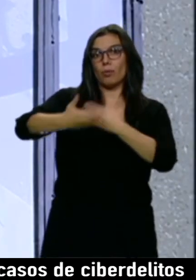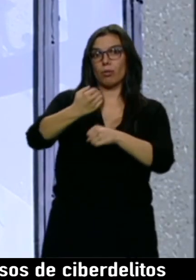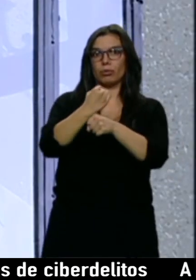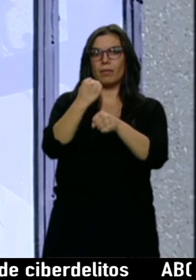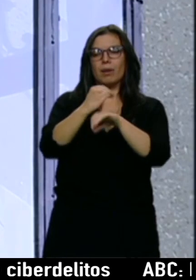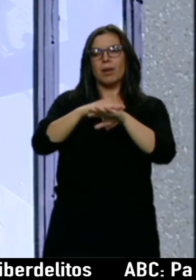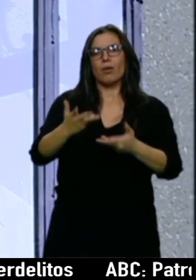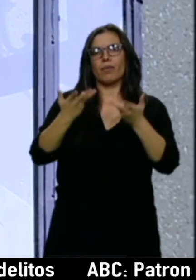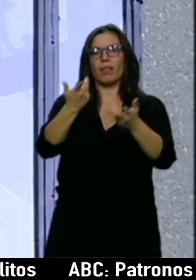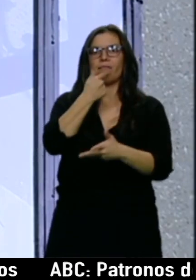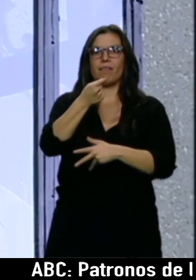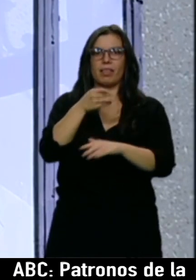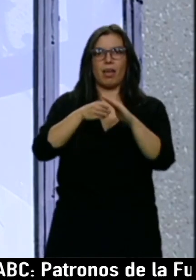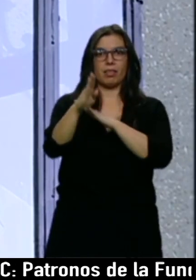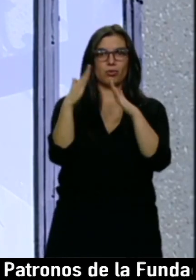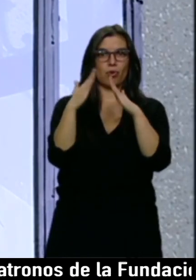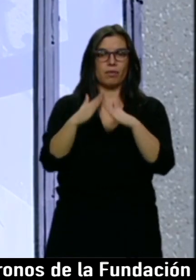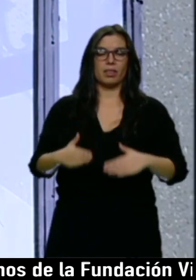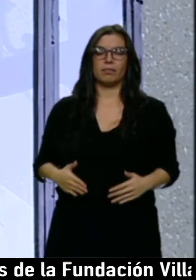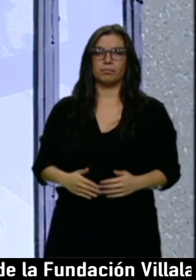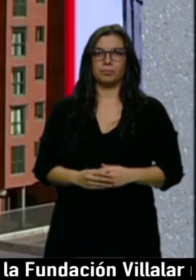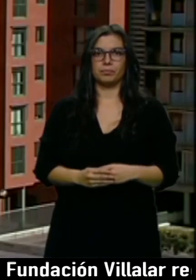el acceso a la vivienda.